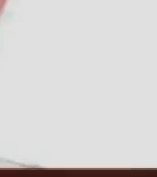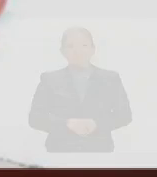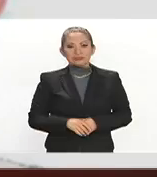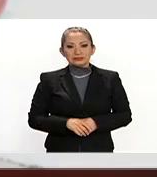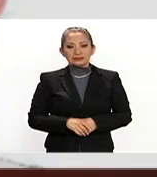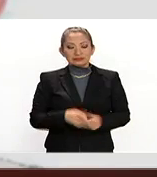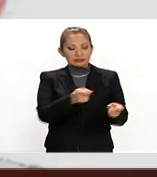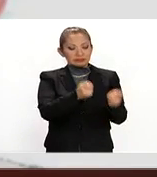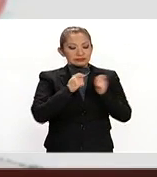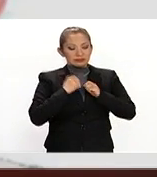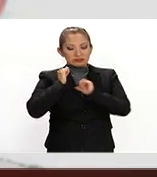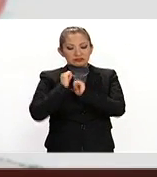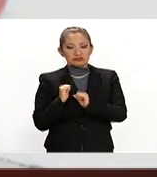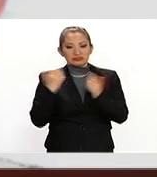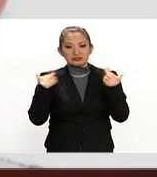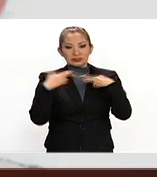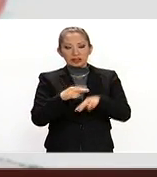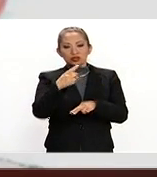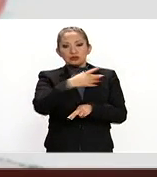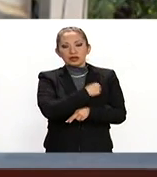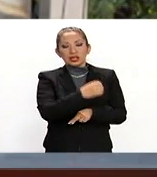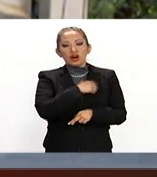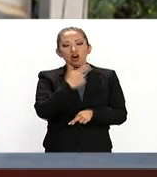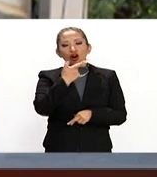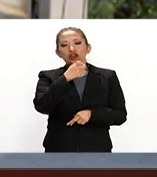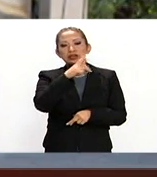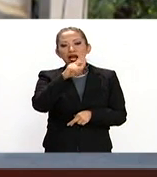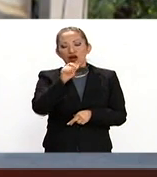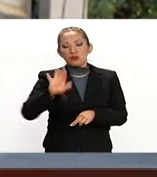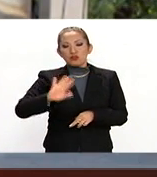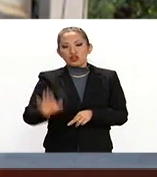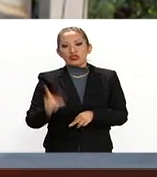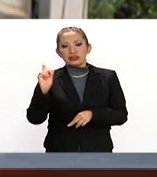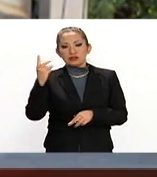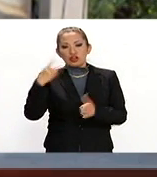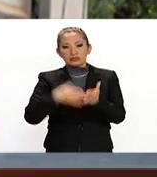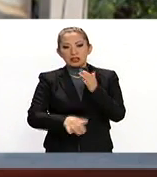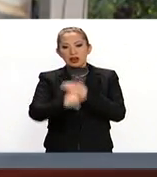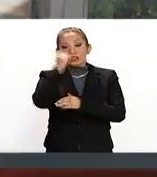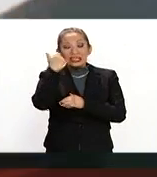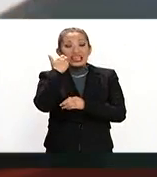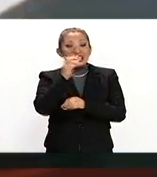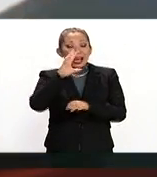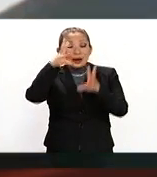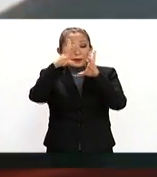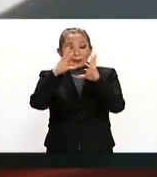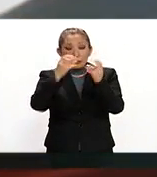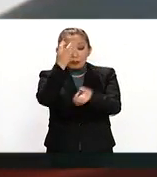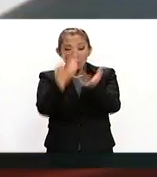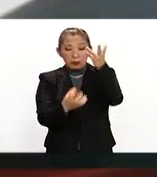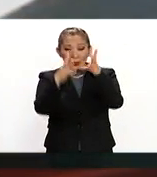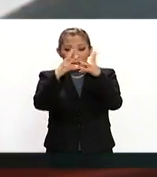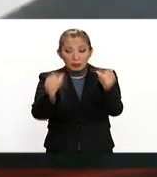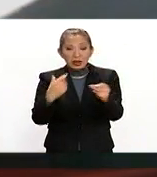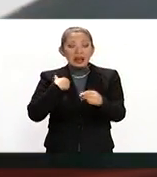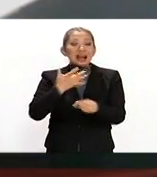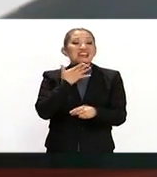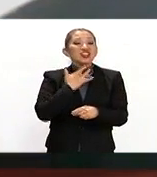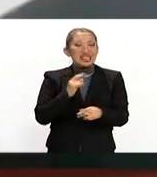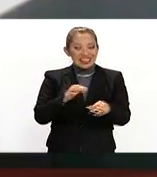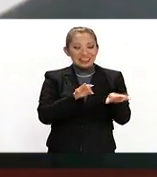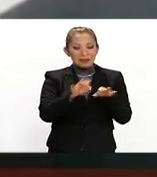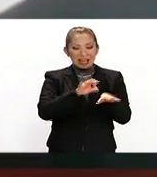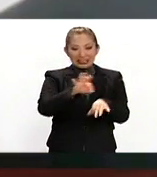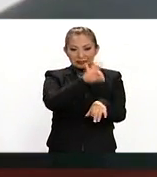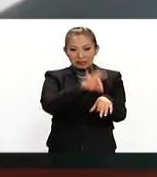La tomó en nombre de su hijo Gonzalo Rivas Cámara, quien murió en diciembre de 2011 al intentar apagar un incendio en la gasolinera donde trabajaba